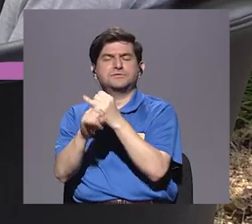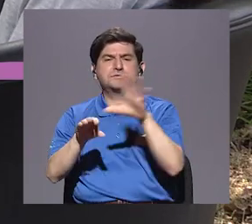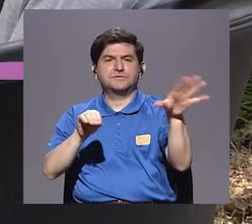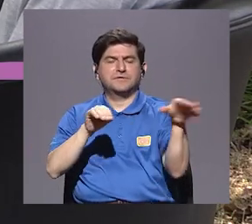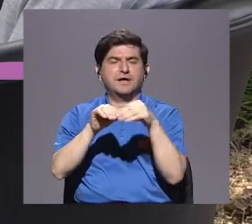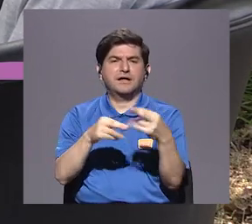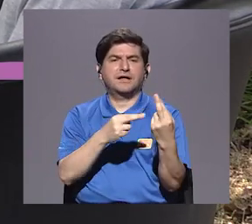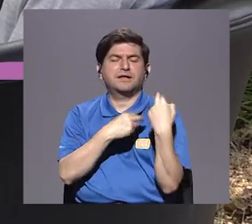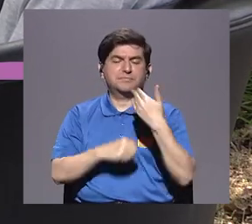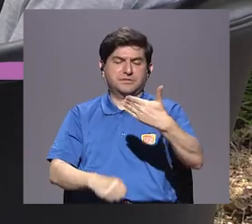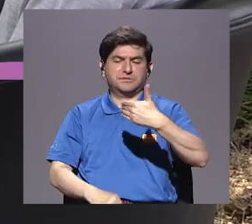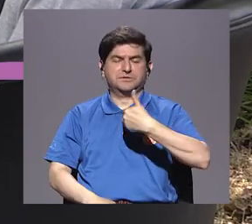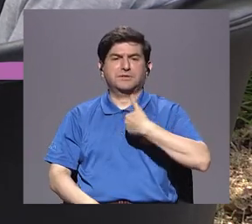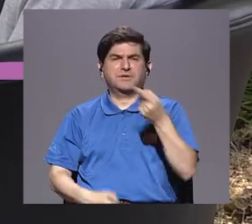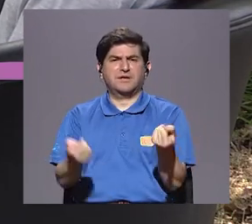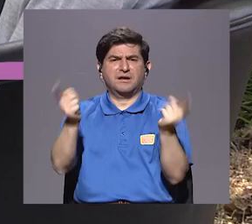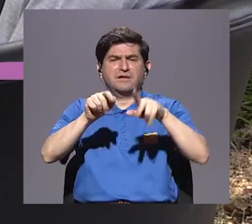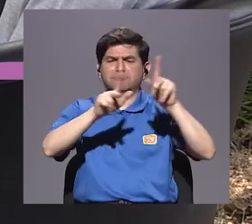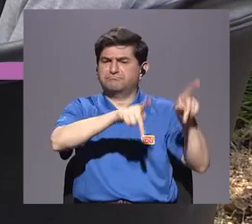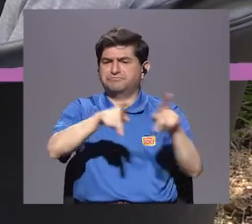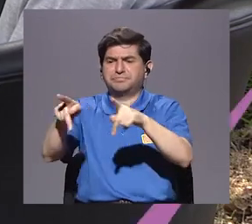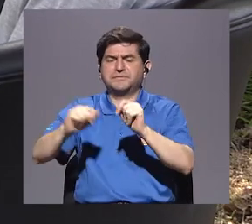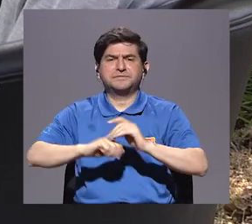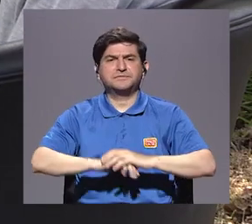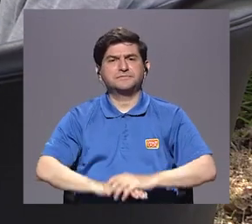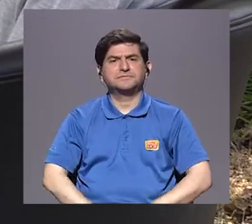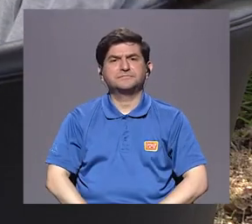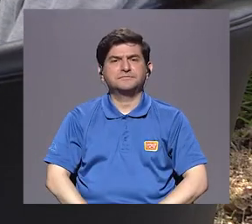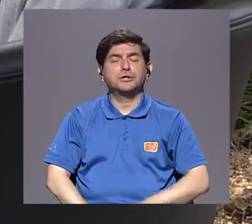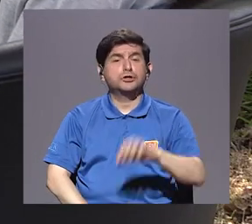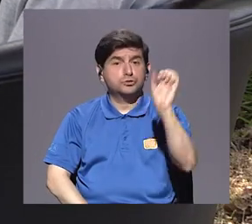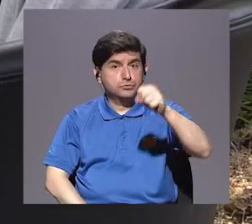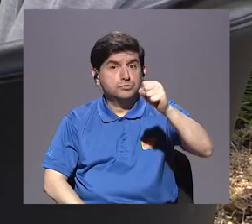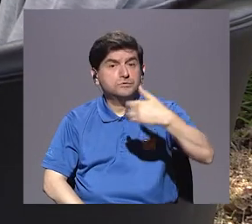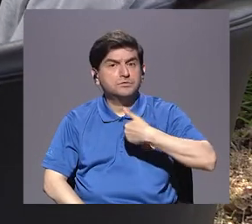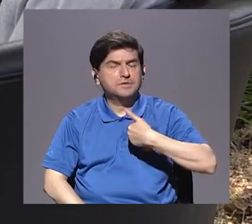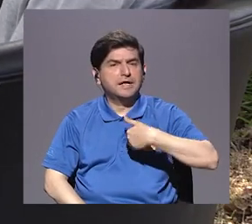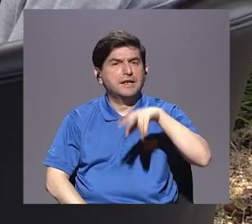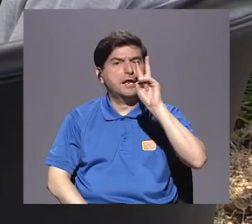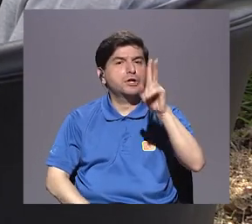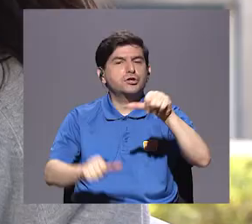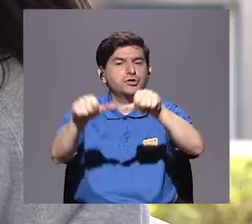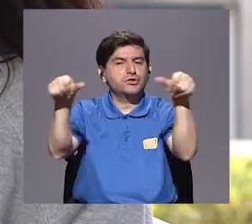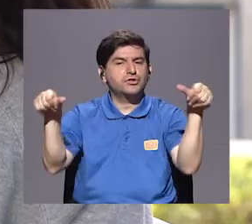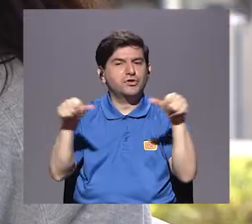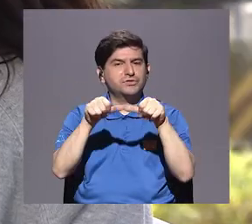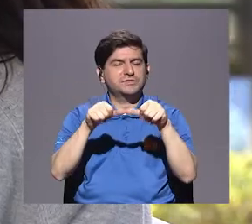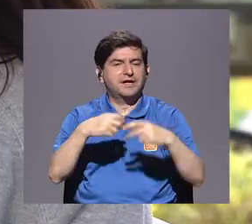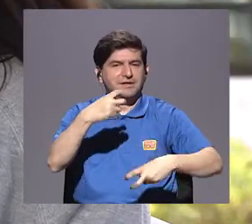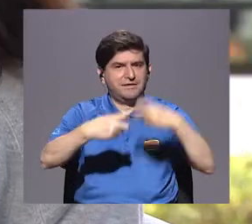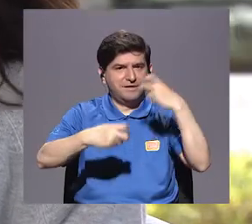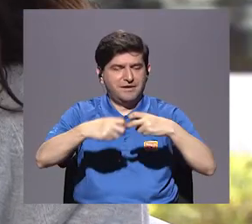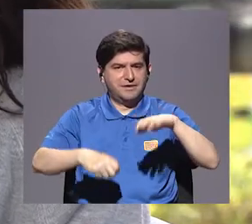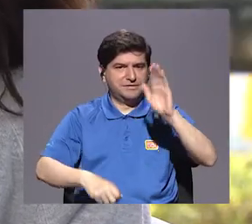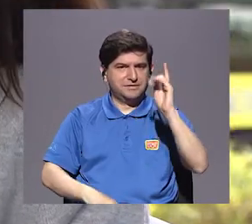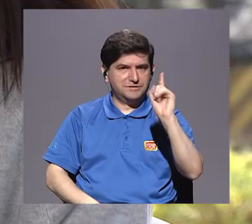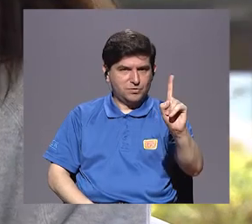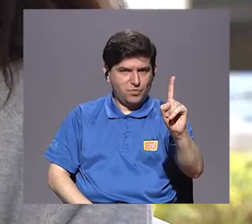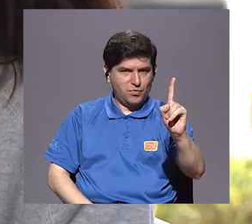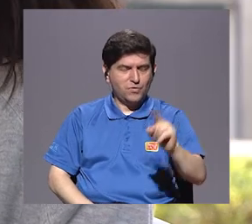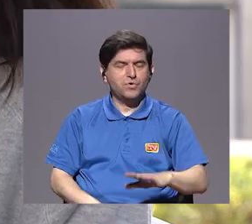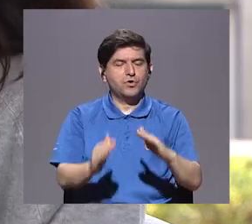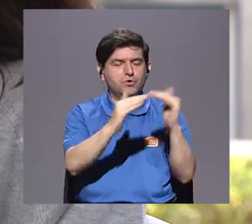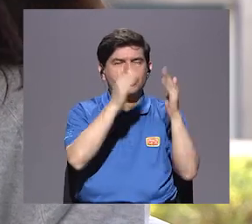la responsabilidad que tenemos uh-huh. como individuos. Uh-huh. Sí, tenemos como dos ángulos de la problemática. Uno es